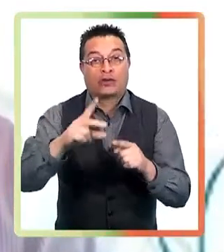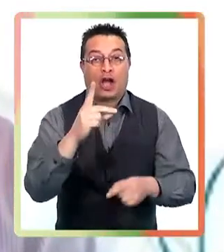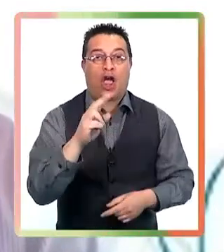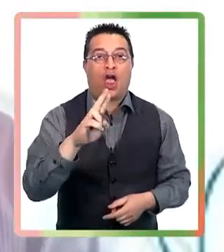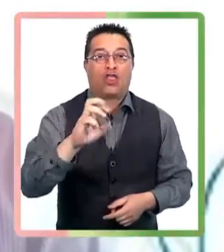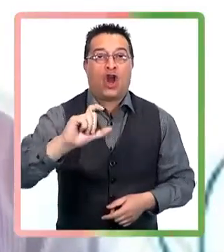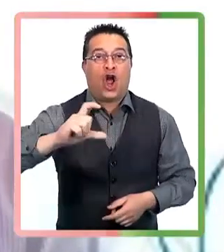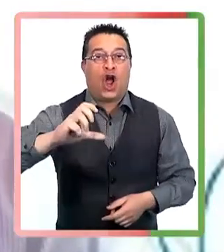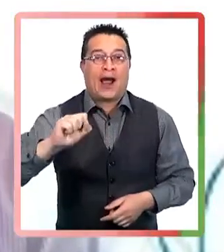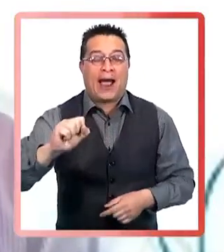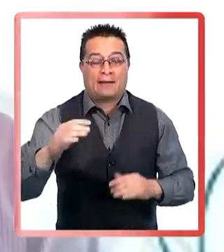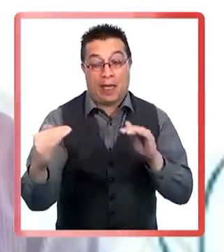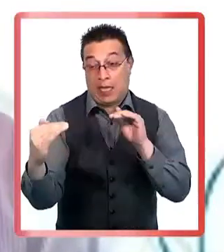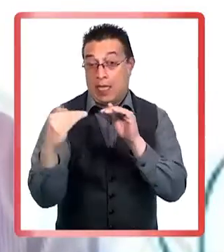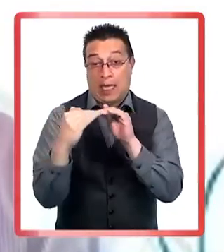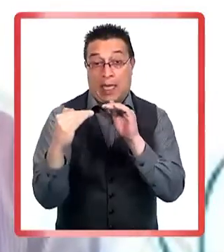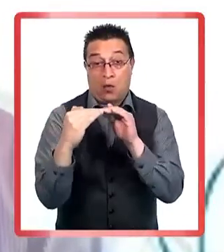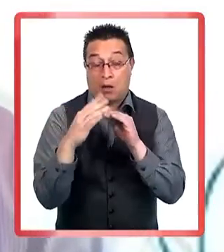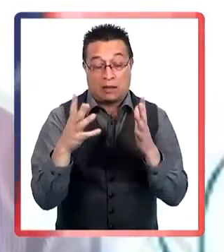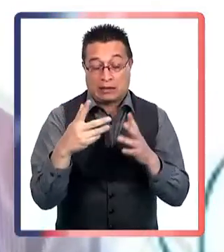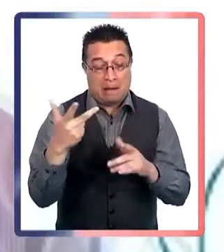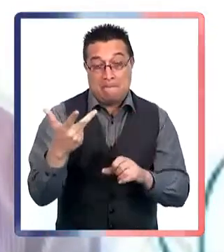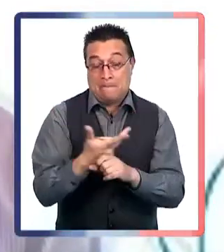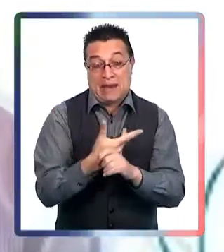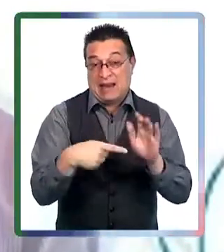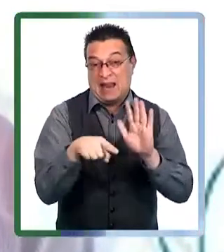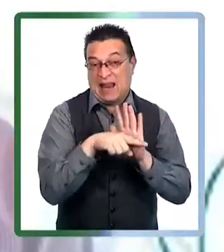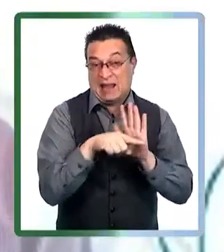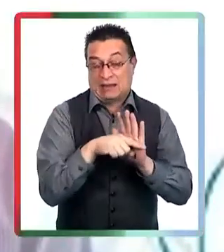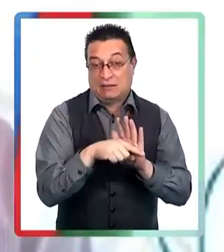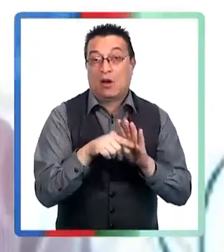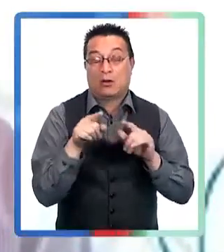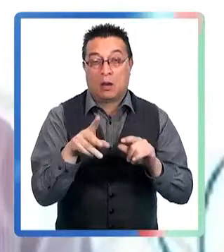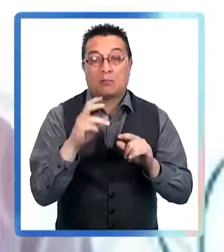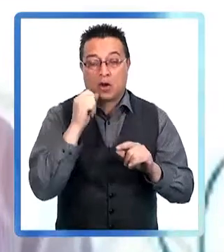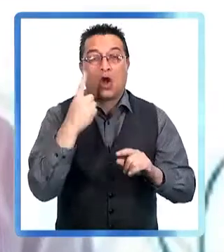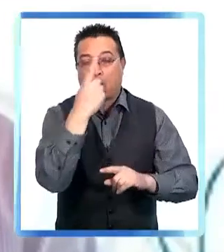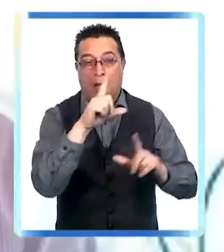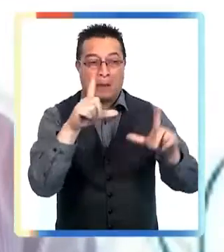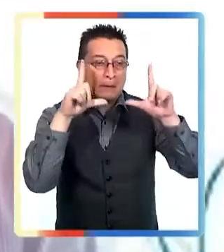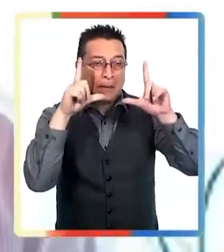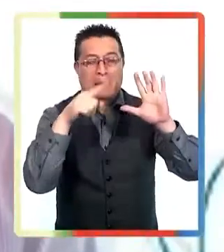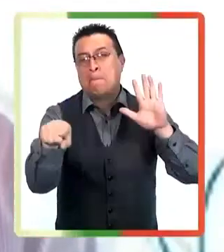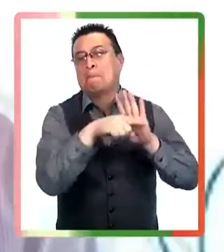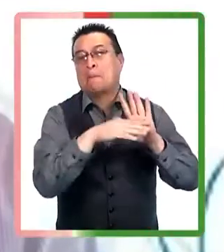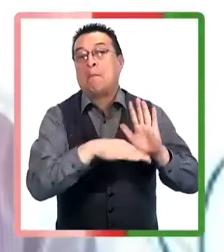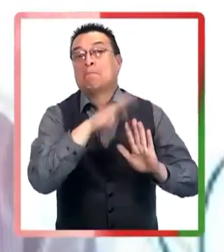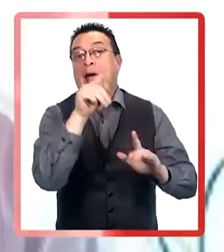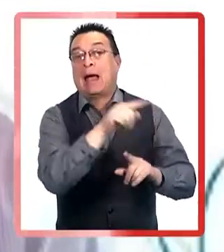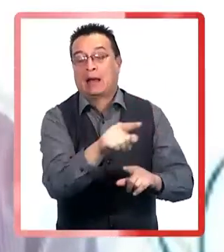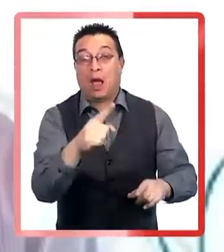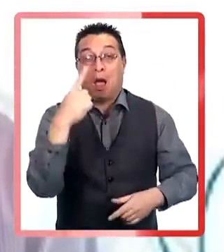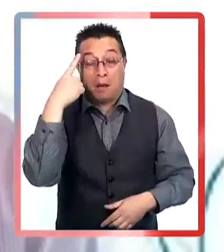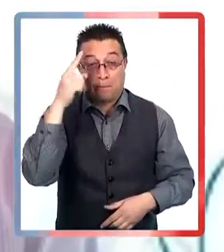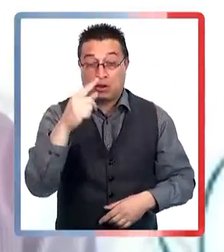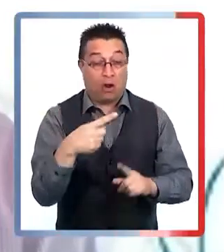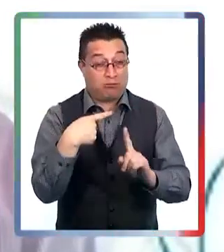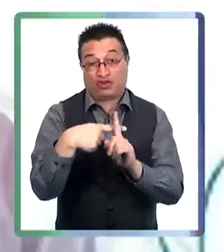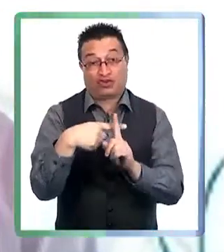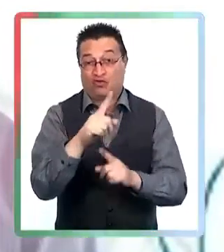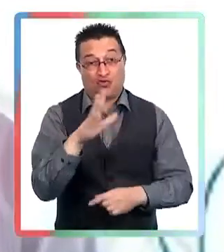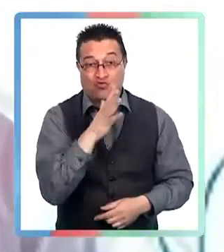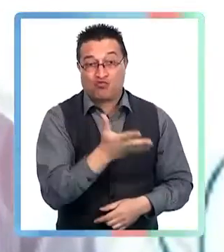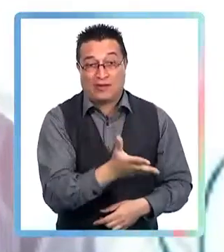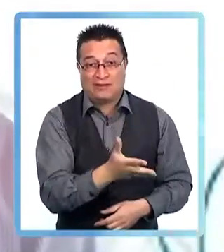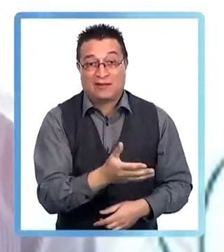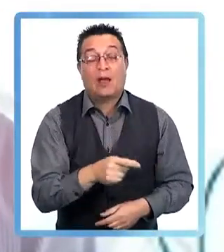a otras drogas que son igualmente nocivas. Lo que pasa es que están más desprestigiadas nomás, ¿no es cierto? Pero igualmente no hacen